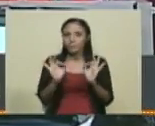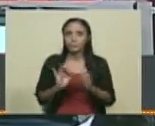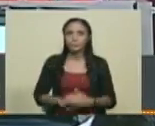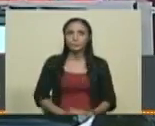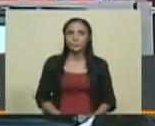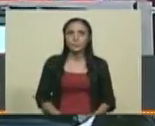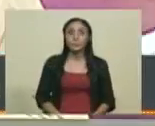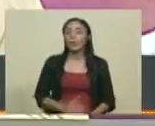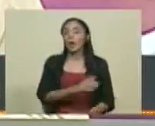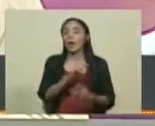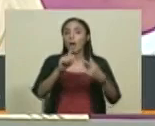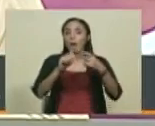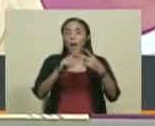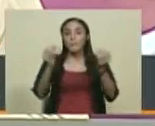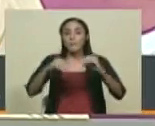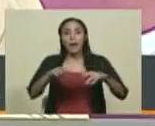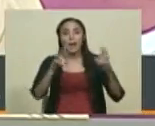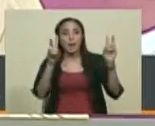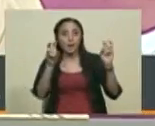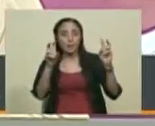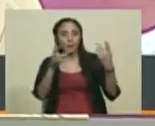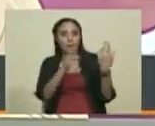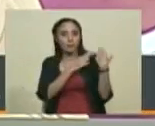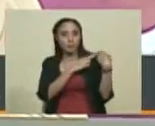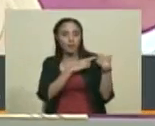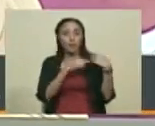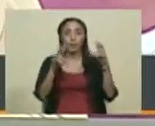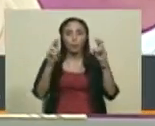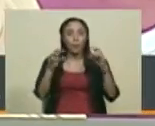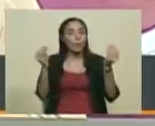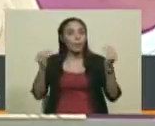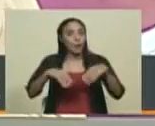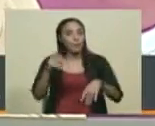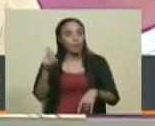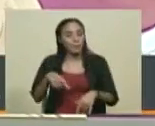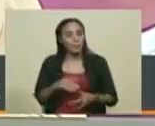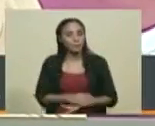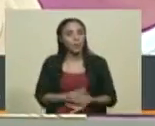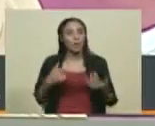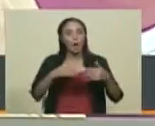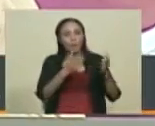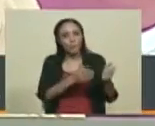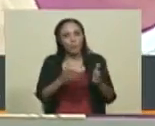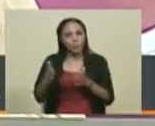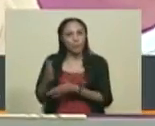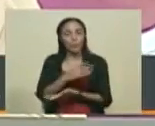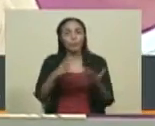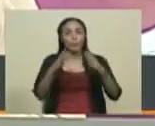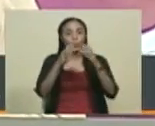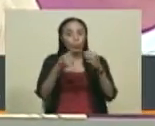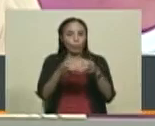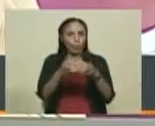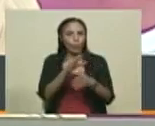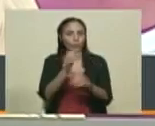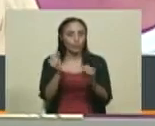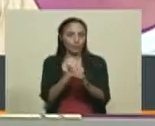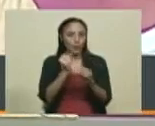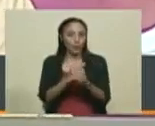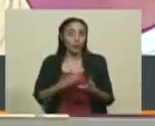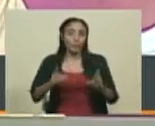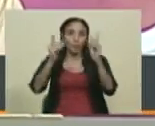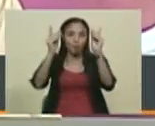modelo gerencial, quiero un nuevo modelo organizativo donde la clase obrera tenga el poder fundamental de